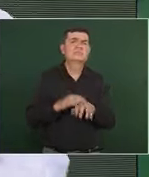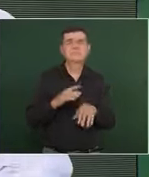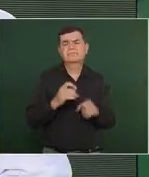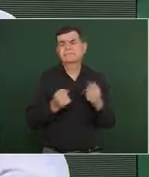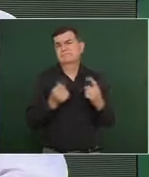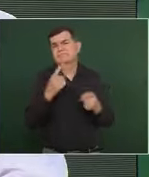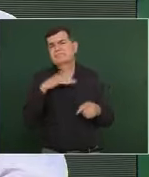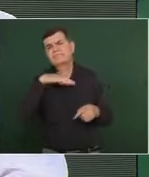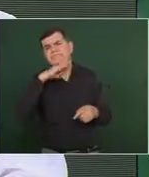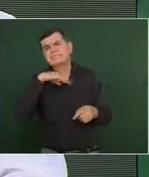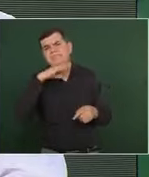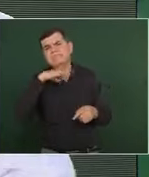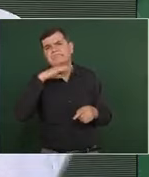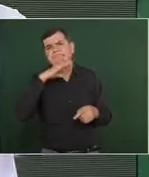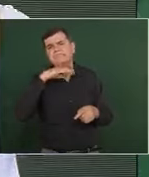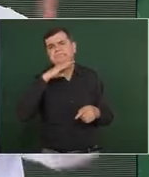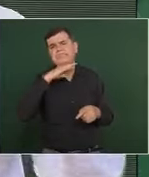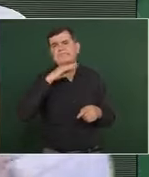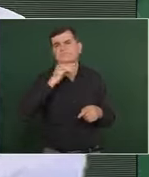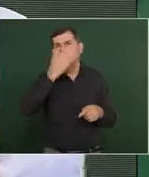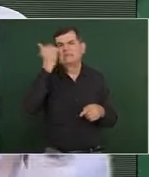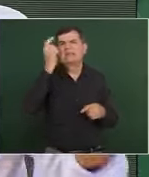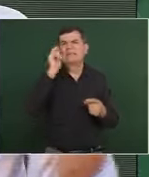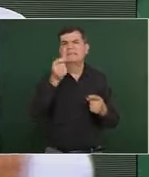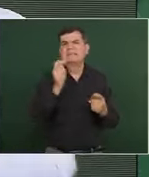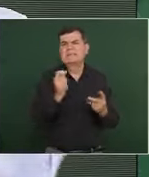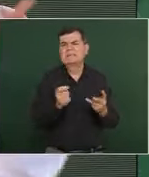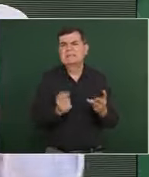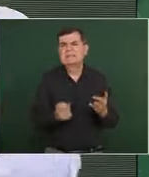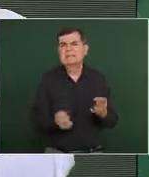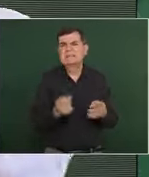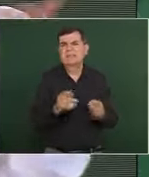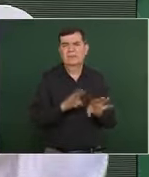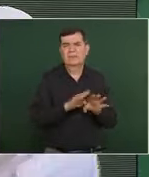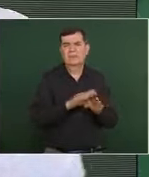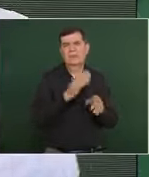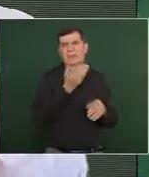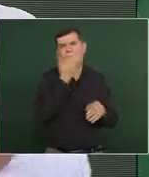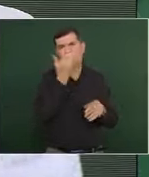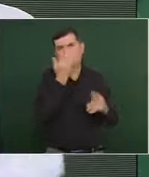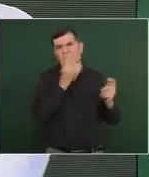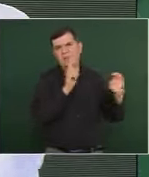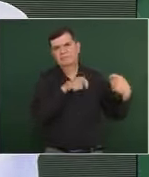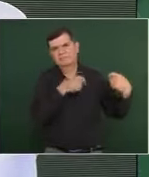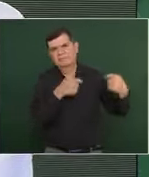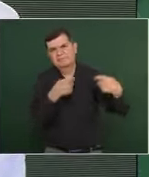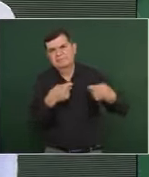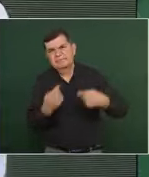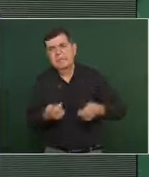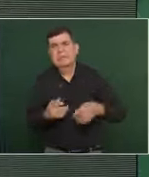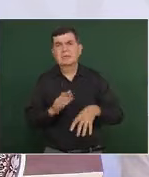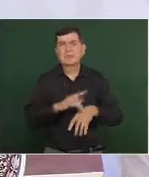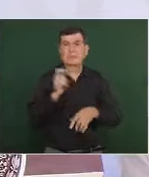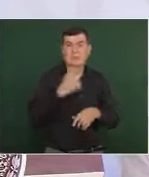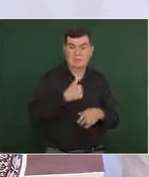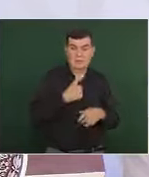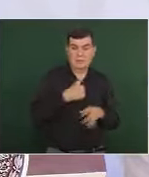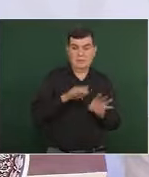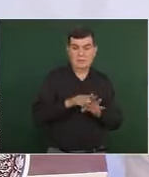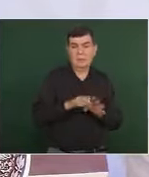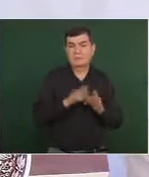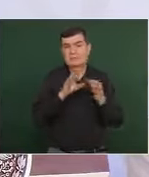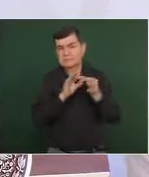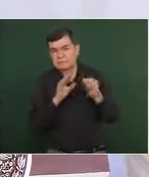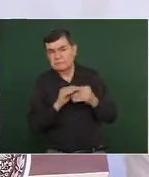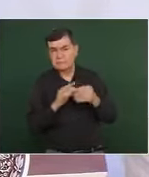despistados, que no conocen sobre las tradiciones, sobre las costumbres del pueblo. Cuando empezamos a hablar